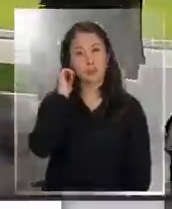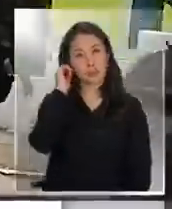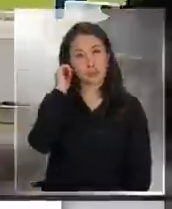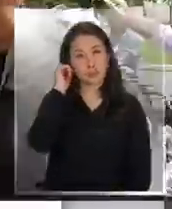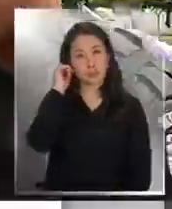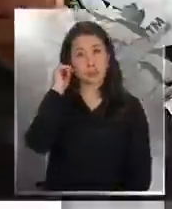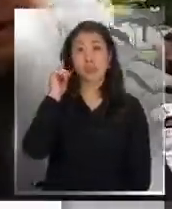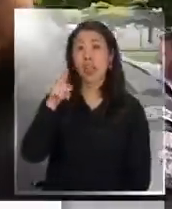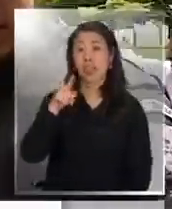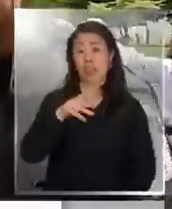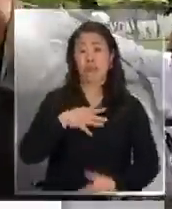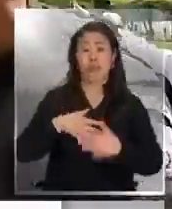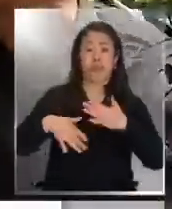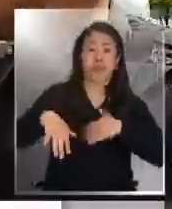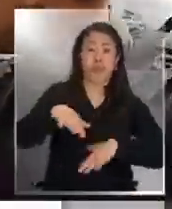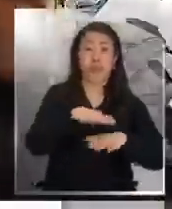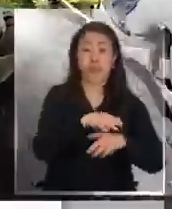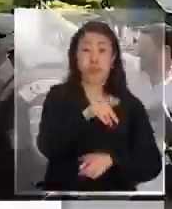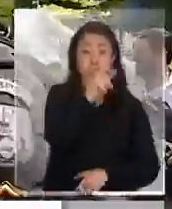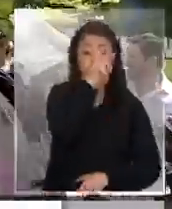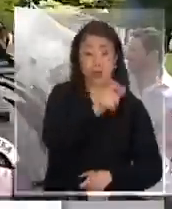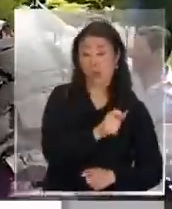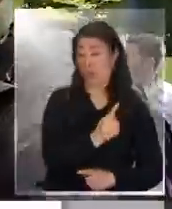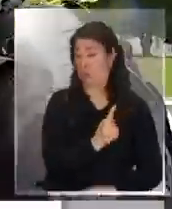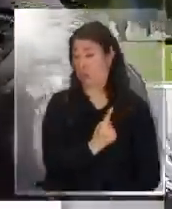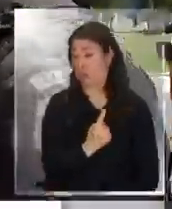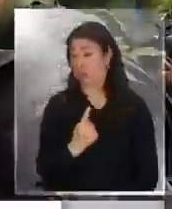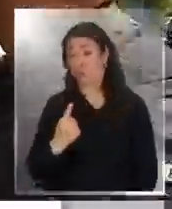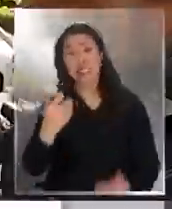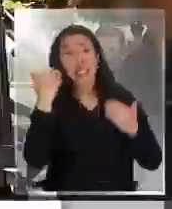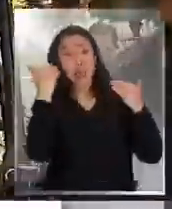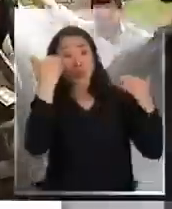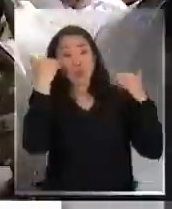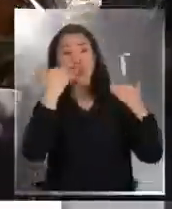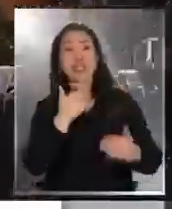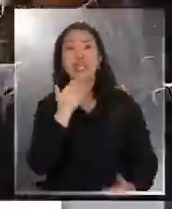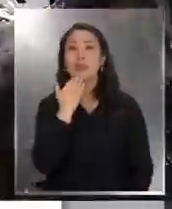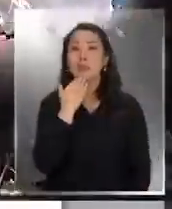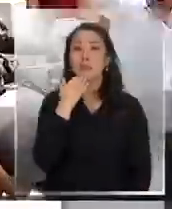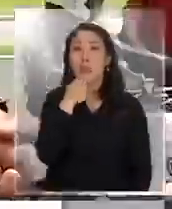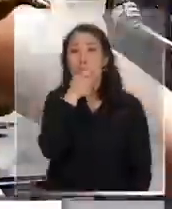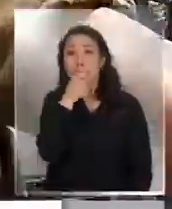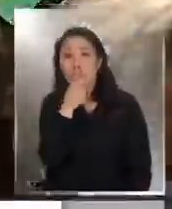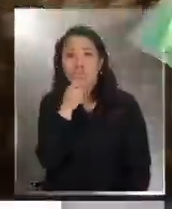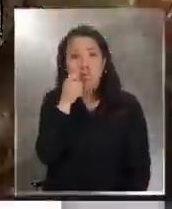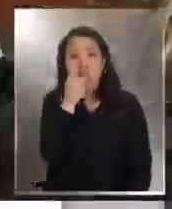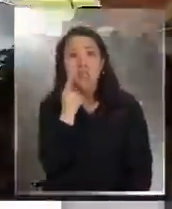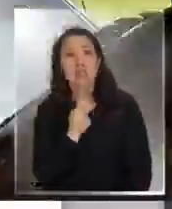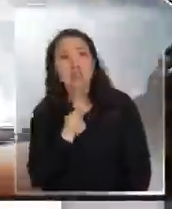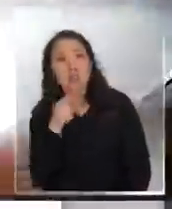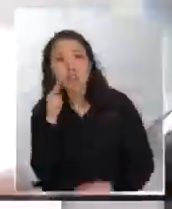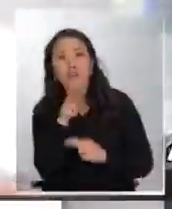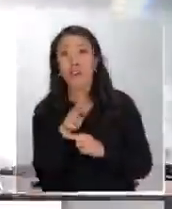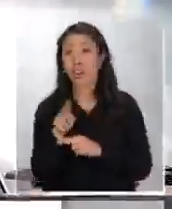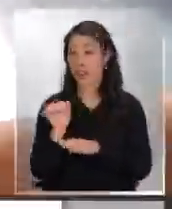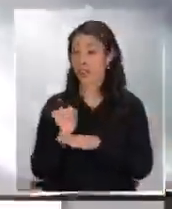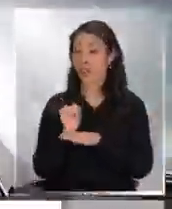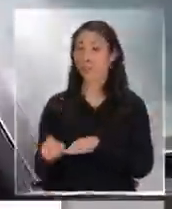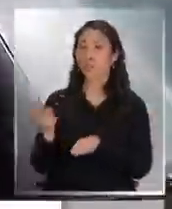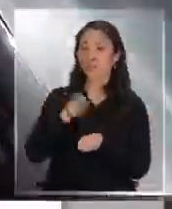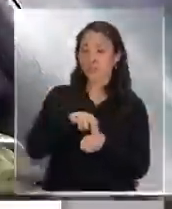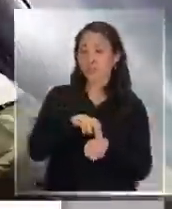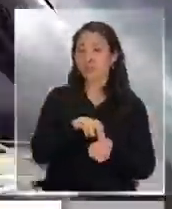Está en la caótica salida de Jair Bolsonaro, saludado por sus adherentes y el interés de la prensa. En este vehículo se retira